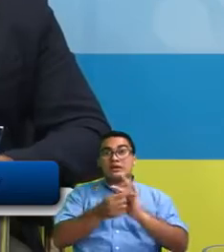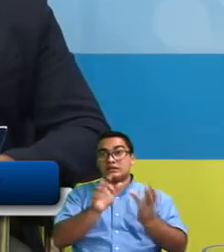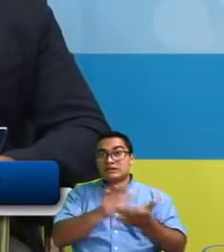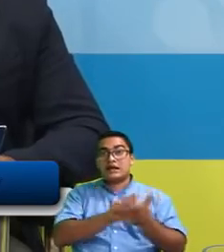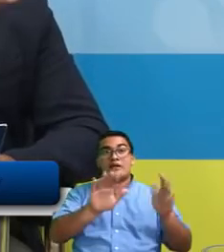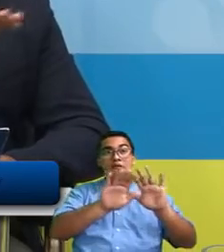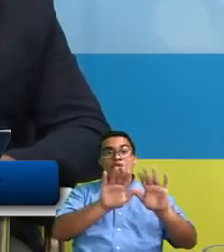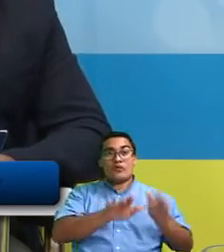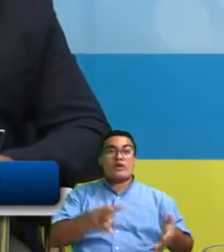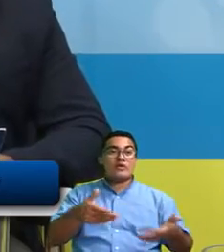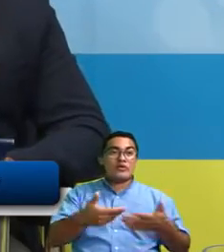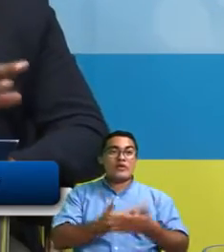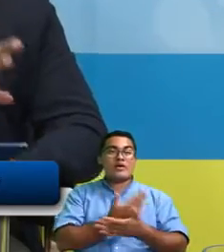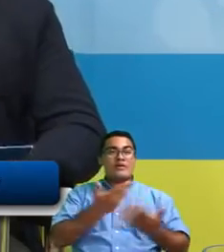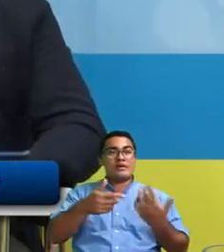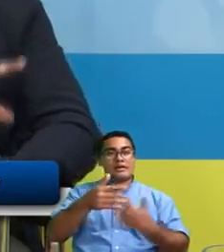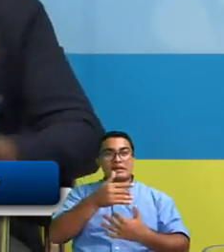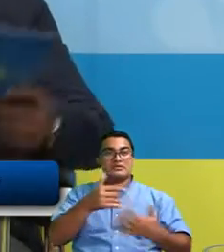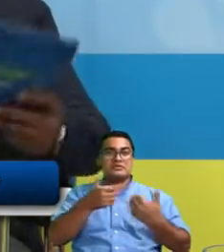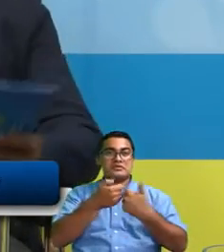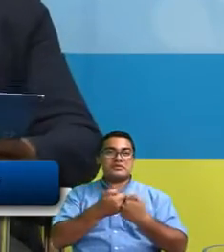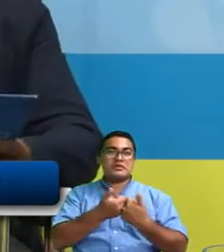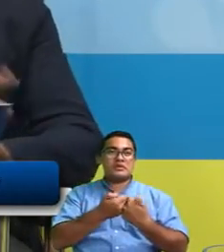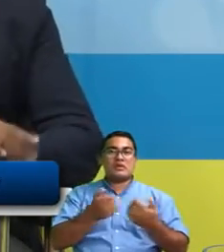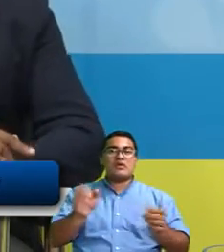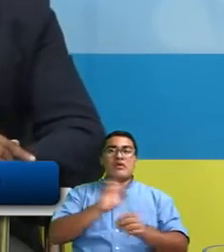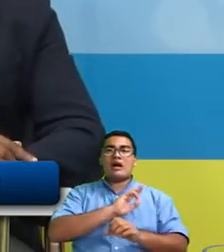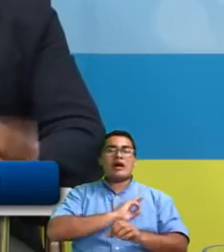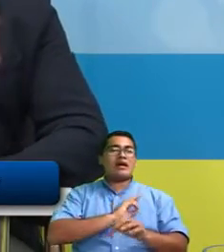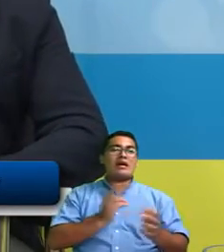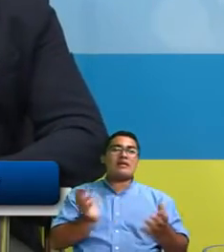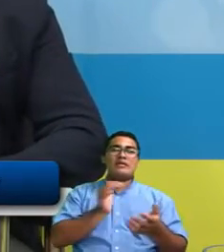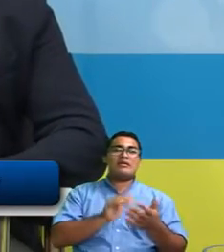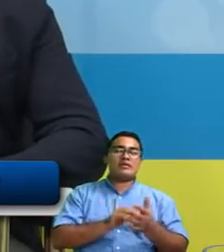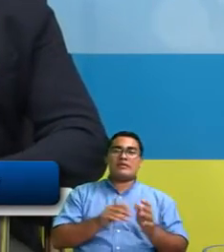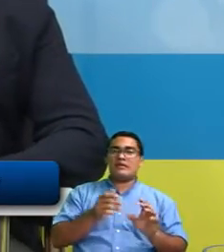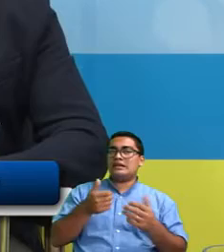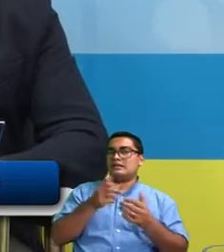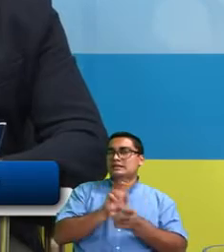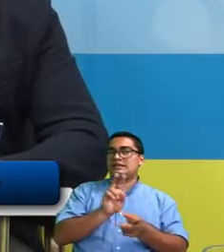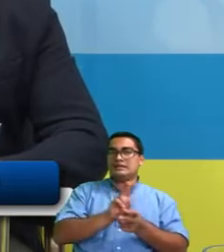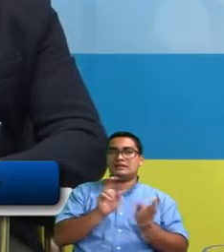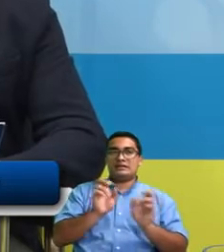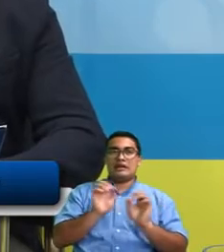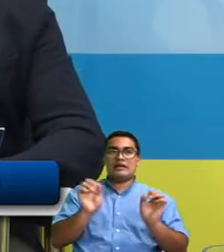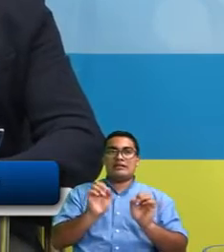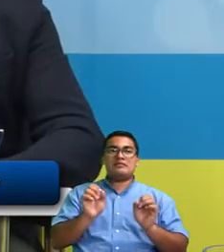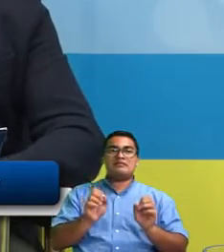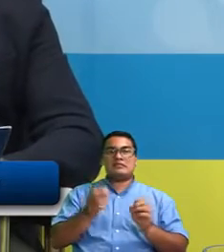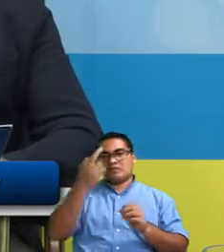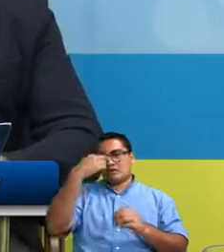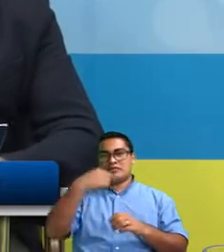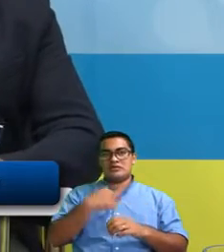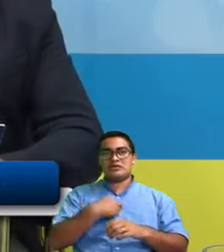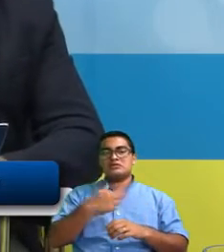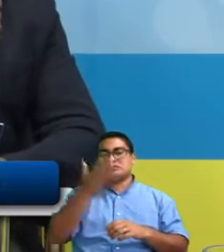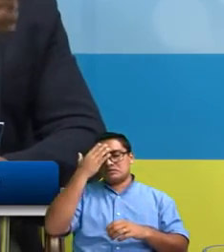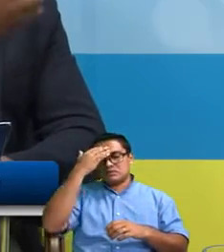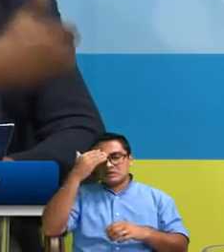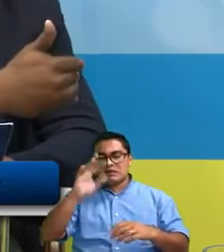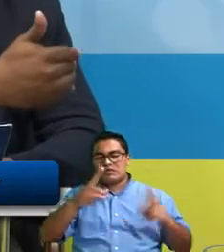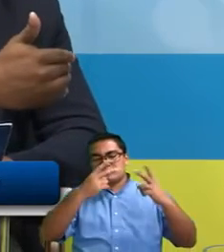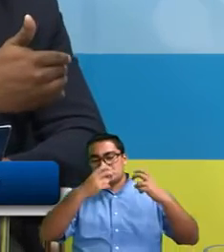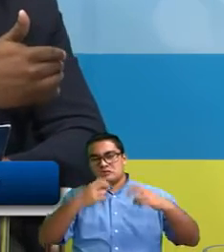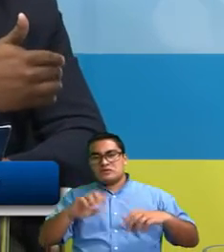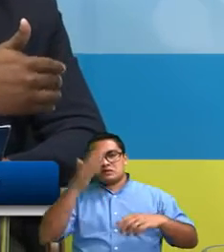va a establecer una relación seria con alguien, ya no va a andar en ese plan, y es muy responsable y dice, quiero saber si tengo